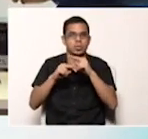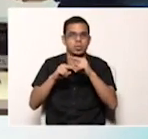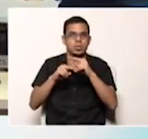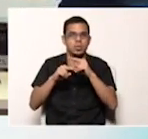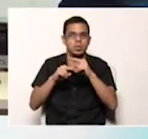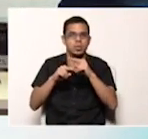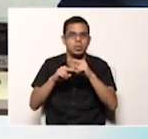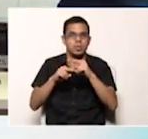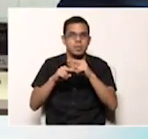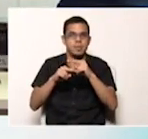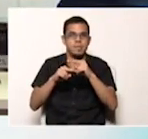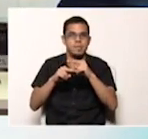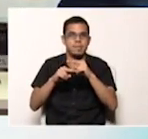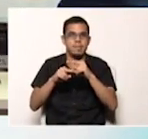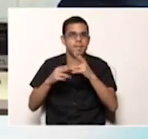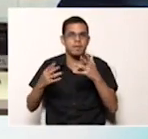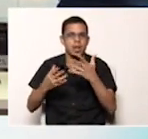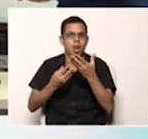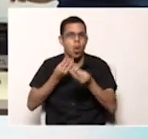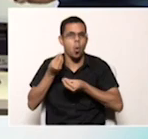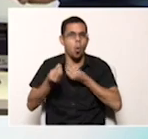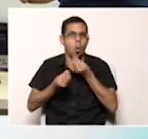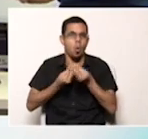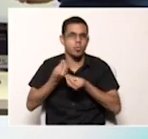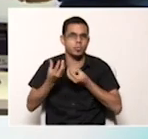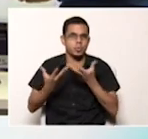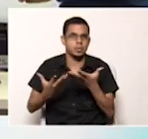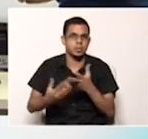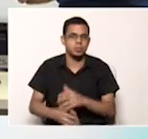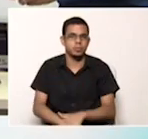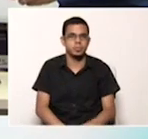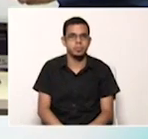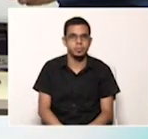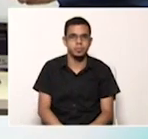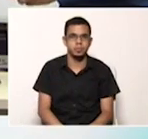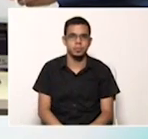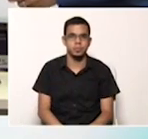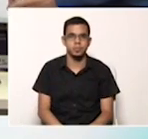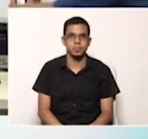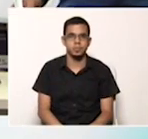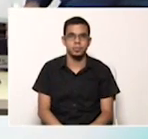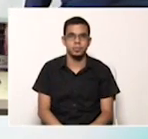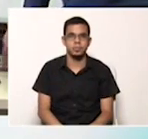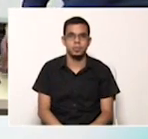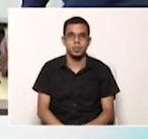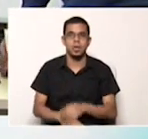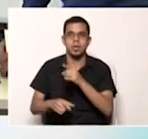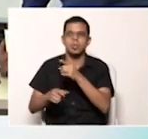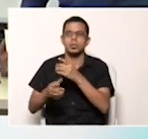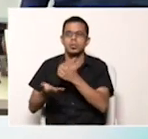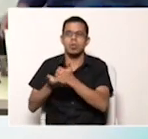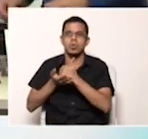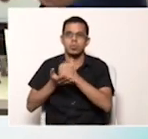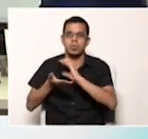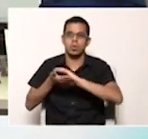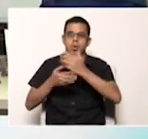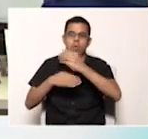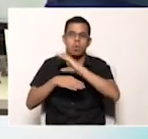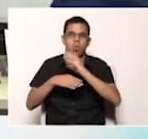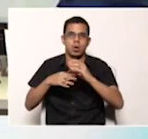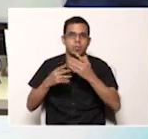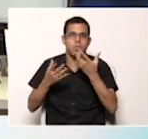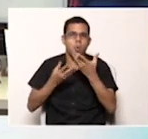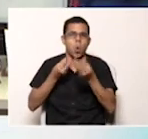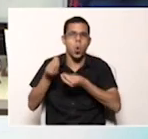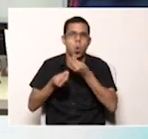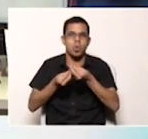hicimos y yo lo hice, porque el profesor y yo trabajamos en esto con la Canaima Educativa. ¿Qué hicimos? Hicimos